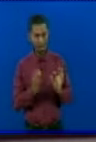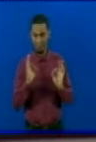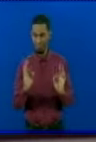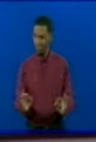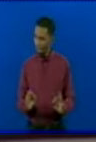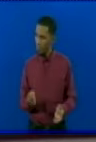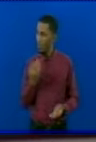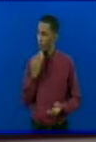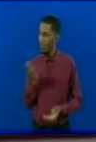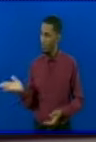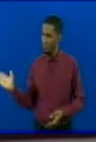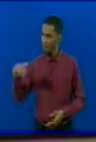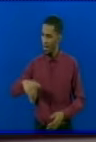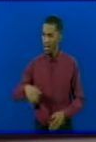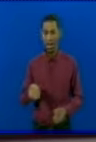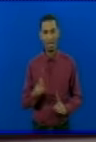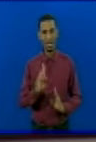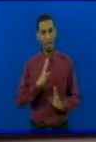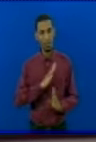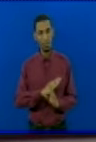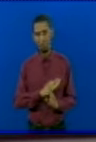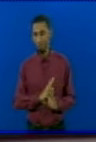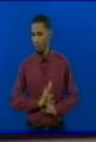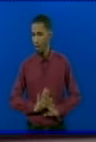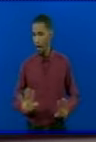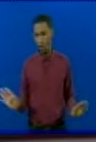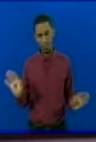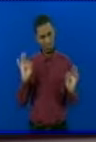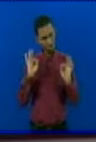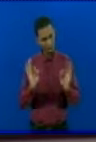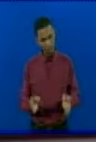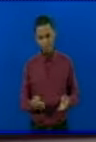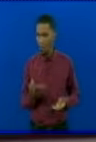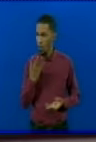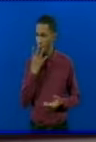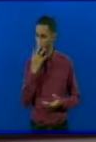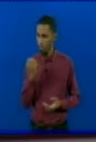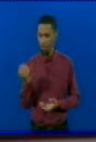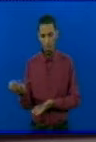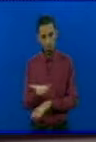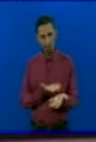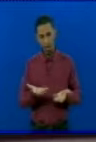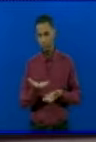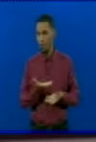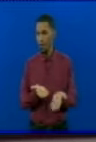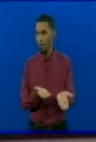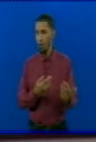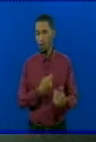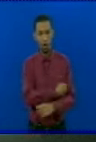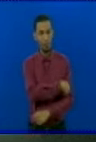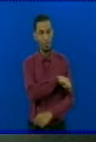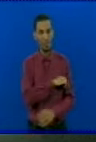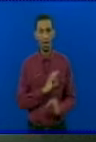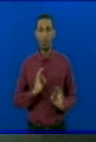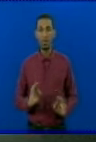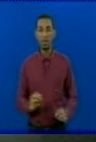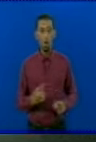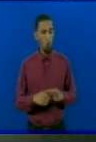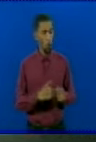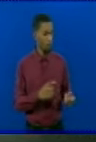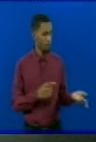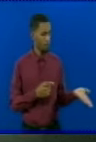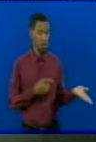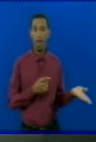poder recibirla en este que es su programa y que ya tenemos experiencias maravillosas de intercambio con nuestra población. También se encuentra con nosotros Manuel